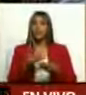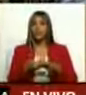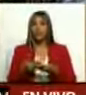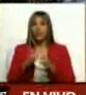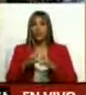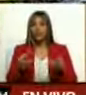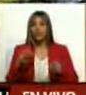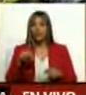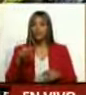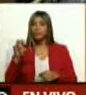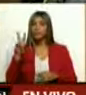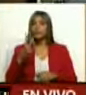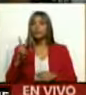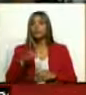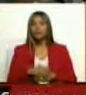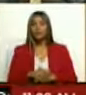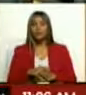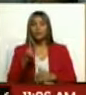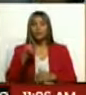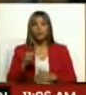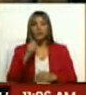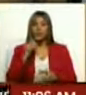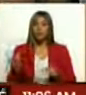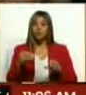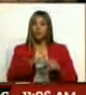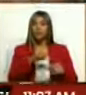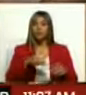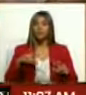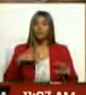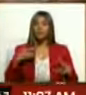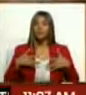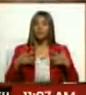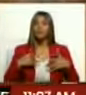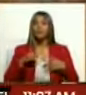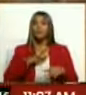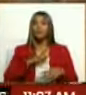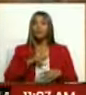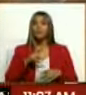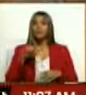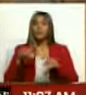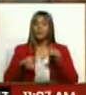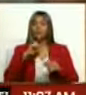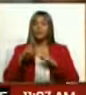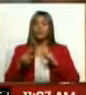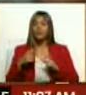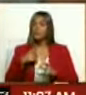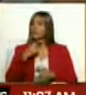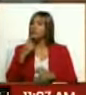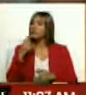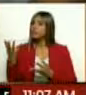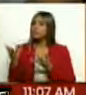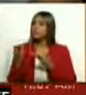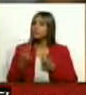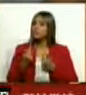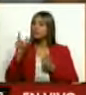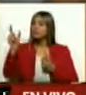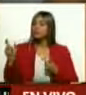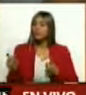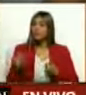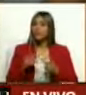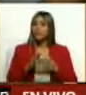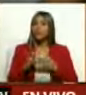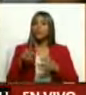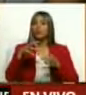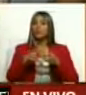nuestro país, precisamente también para sumarse a esta iniciativa de referéndum consultivo. Me gustaría, por favor, que me indicara su nombre y su apellido, desde